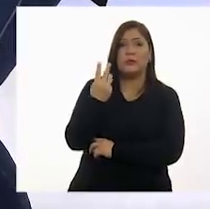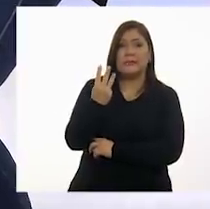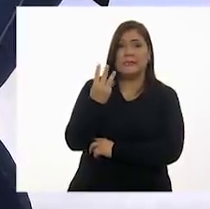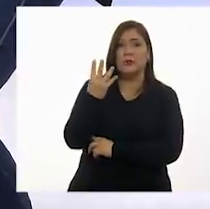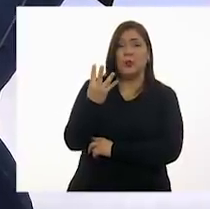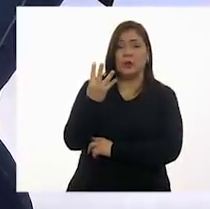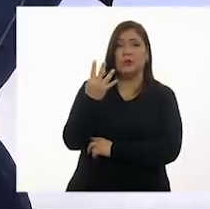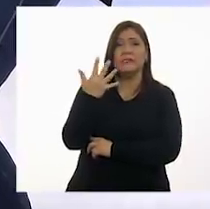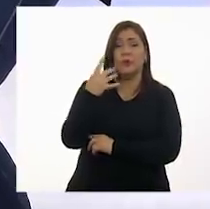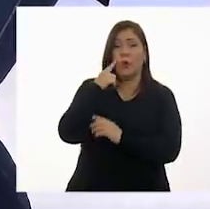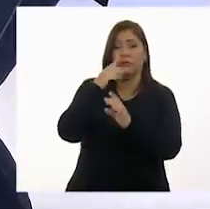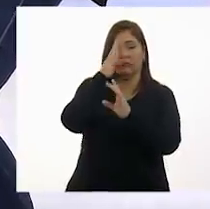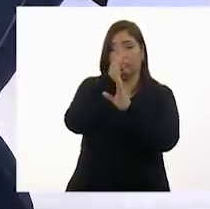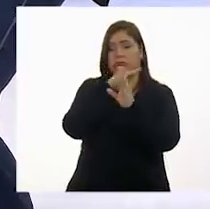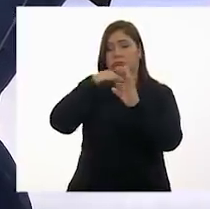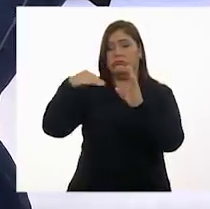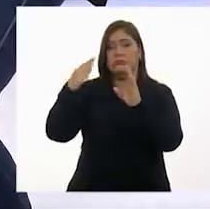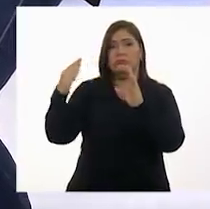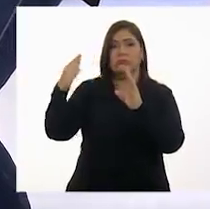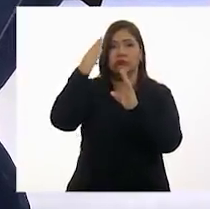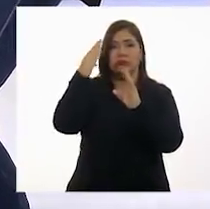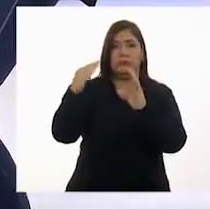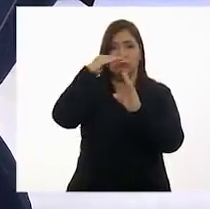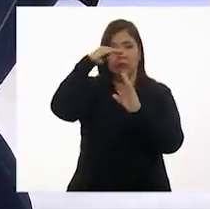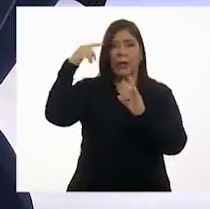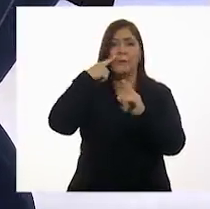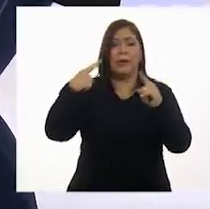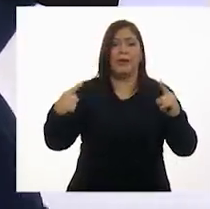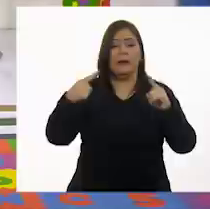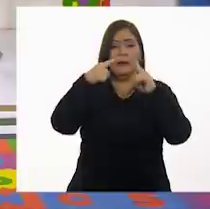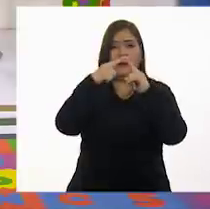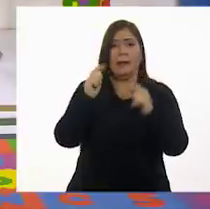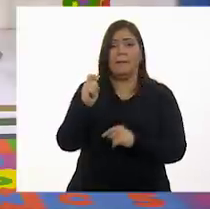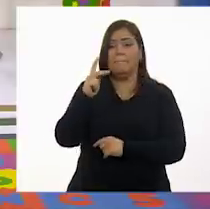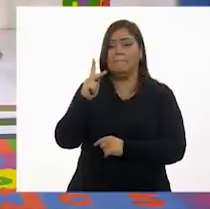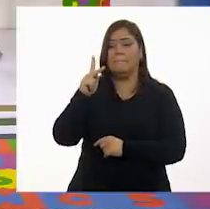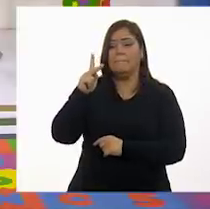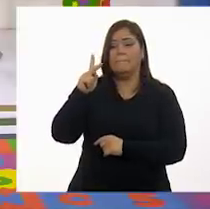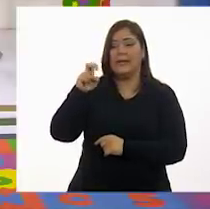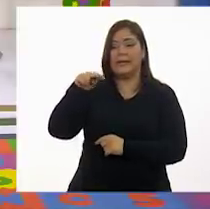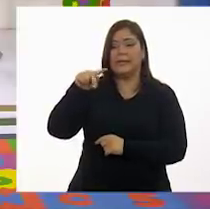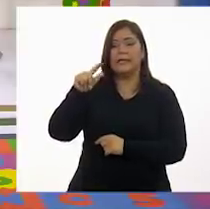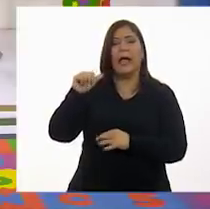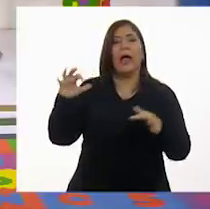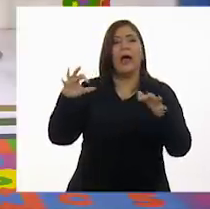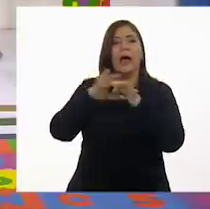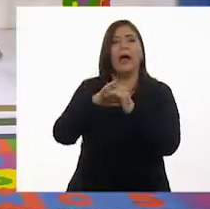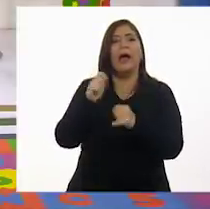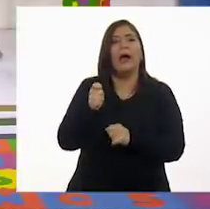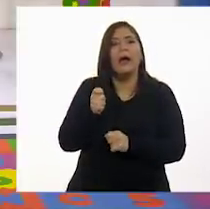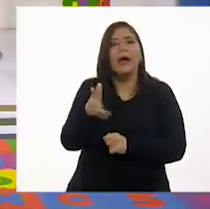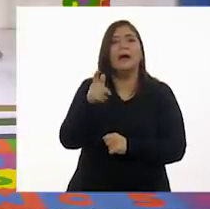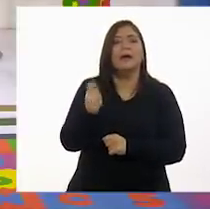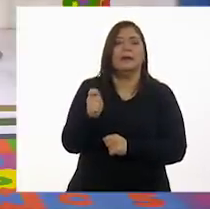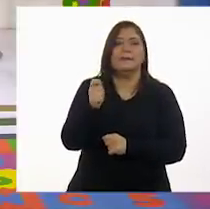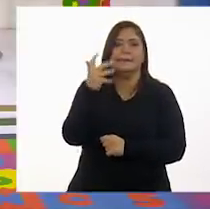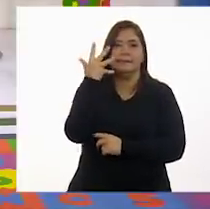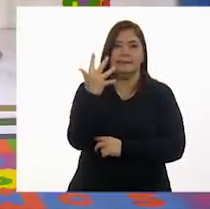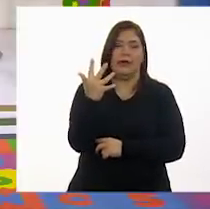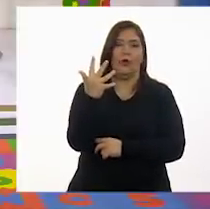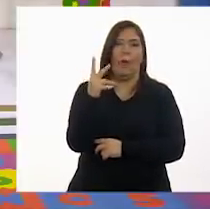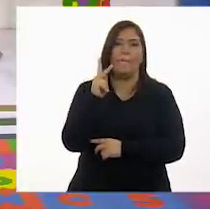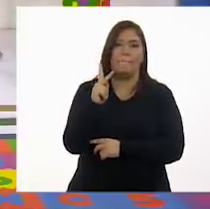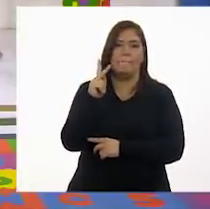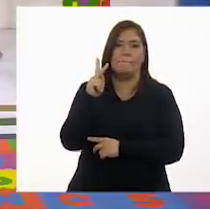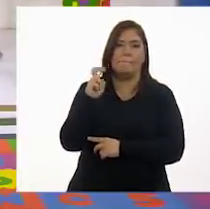tres, cuatro, cinco aristas. Y penta significa cinco. Uh-huh. Pentágono. Entonces, vamos a buscar